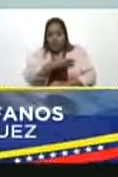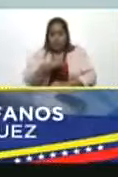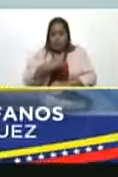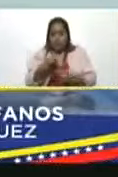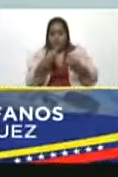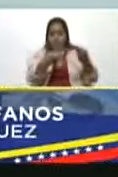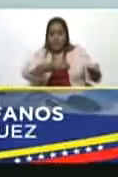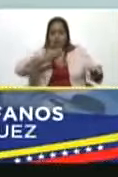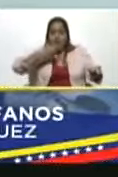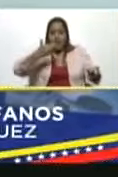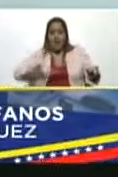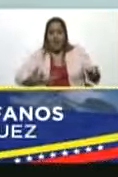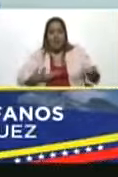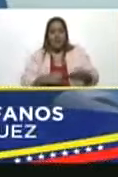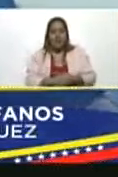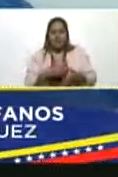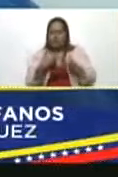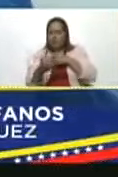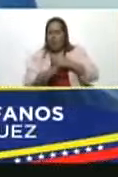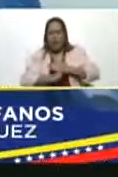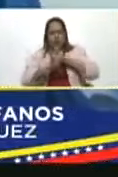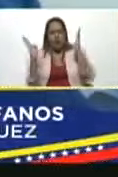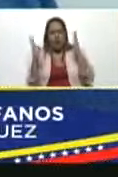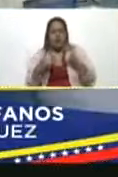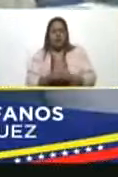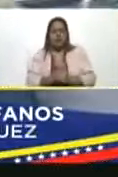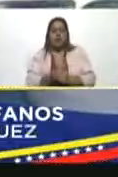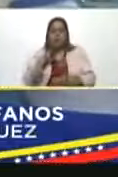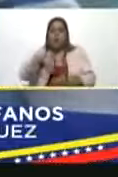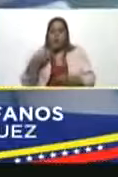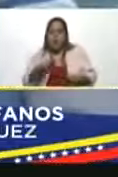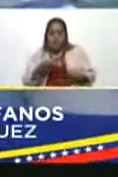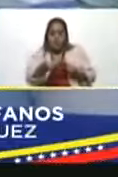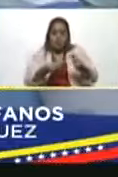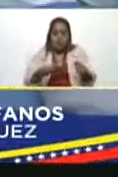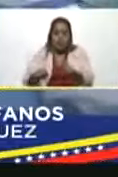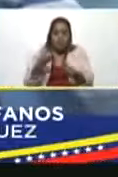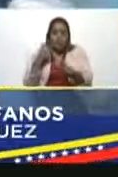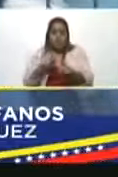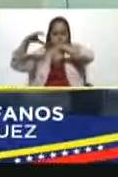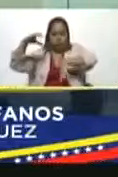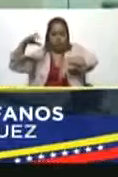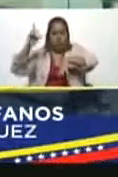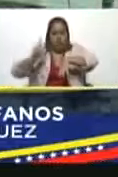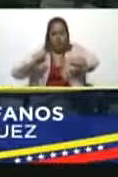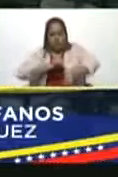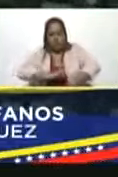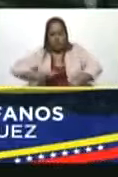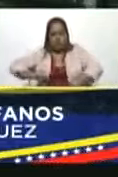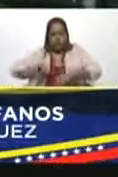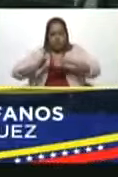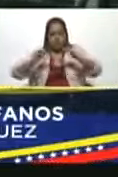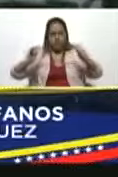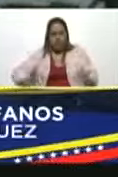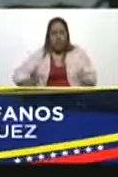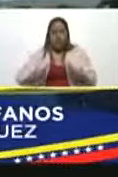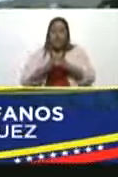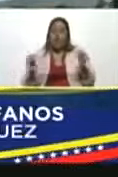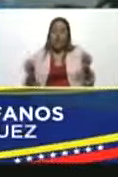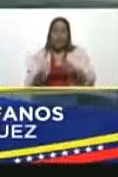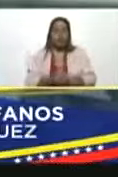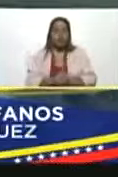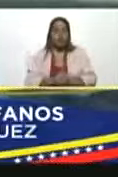gracias a usted, rompiendo el bloqueo, hemos podido tener acá carros de última tecnología. Todo bien dotado para